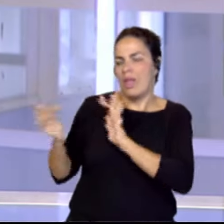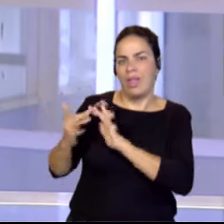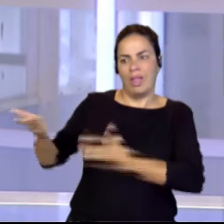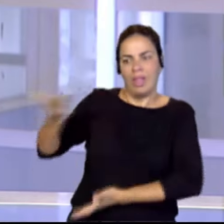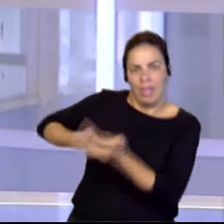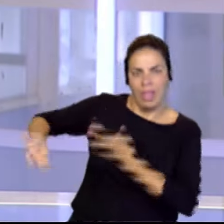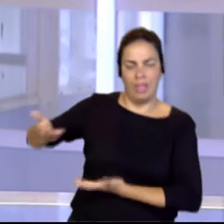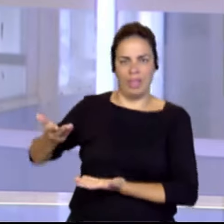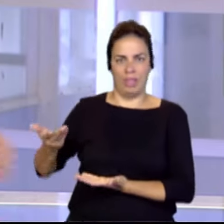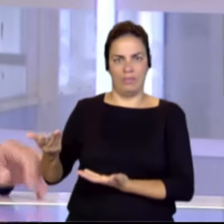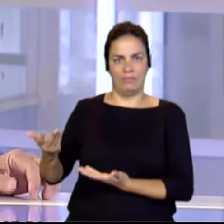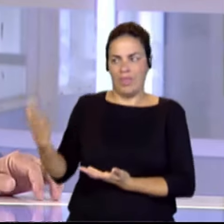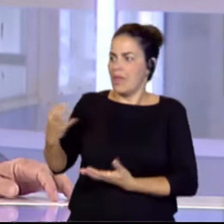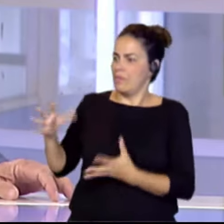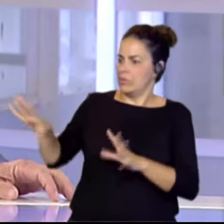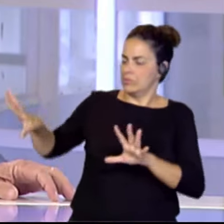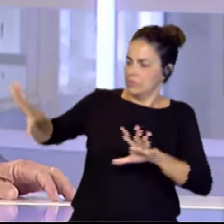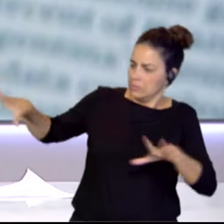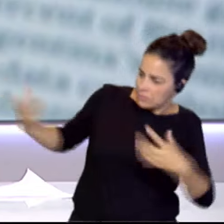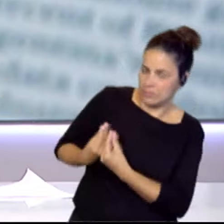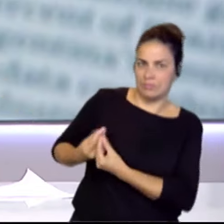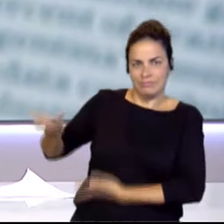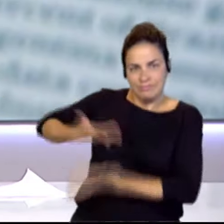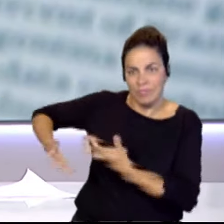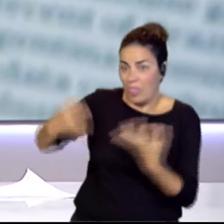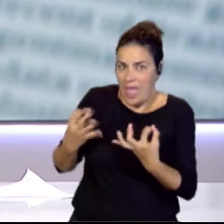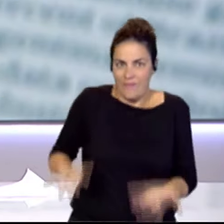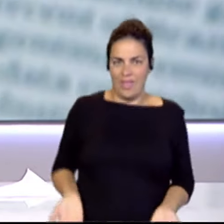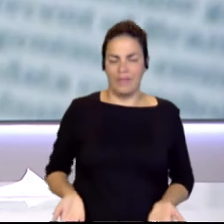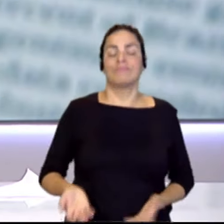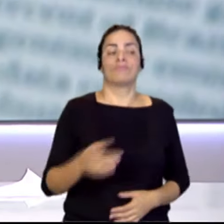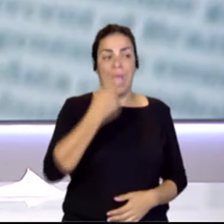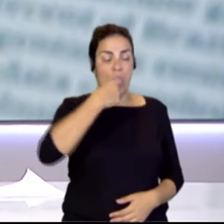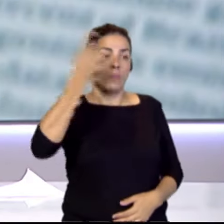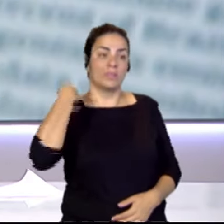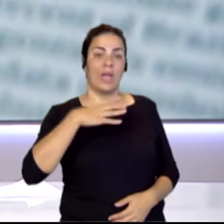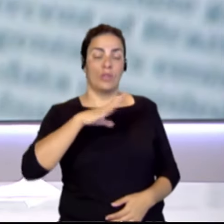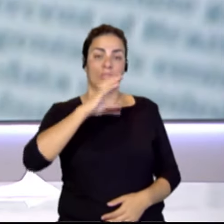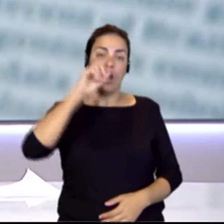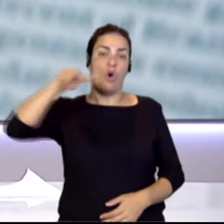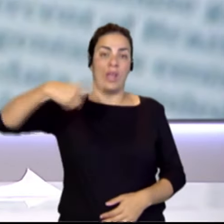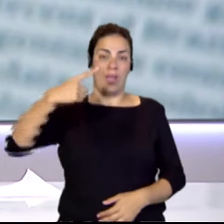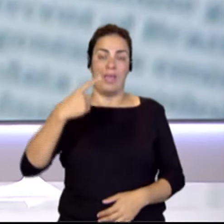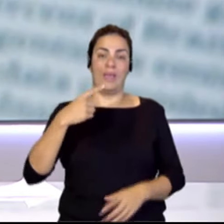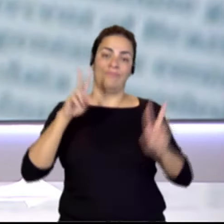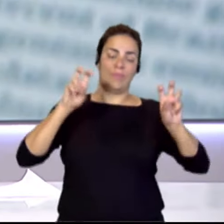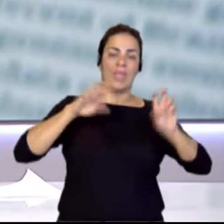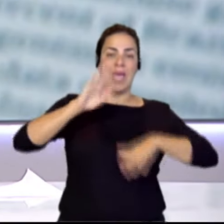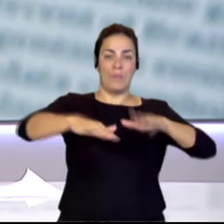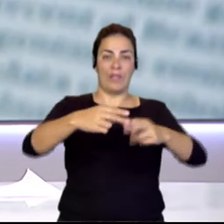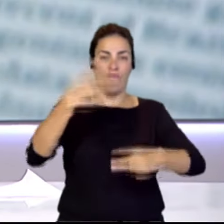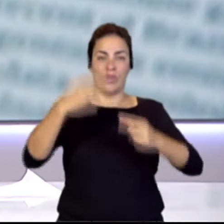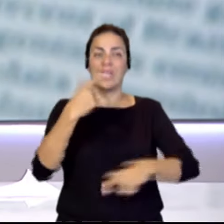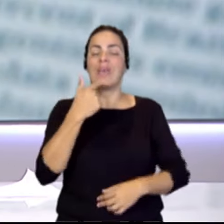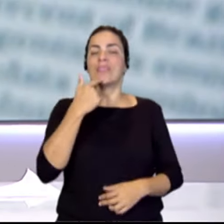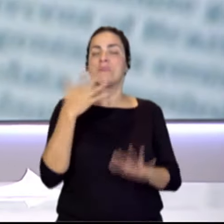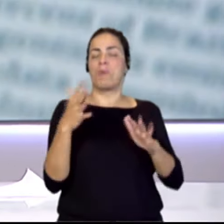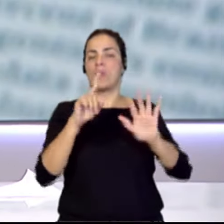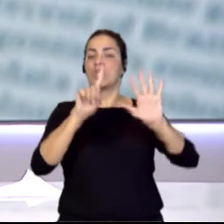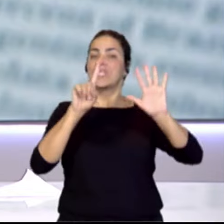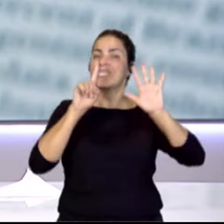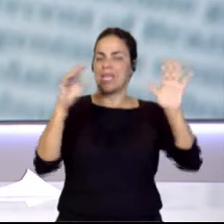Y esa convergencia porque no nos queda otra por cierto que el año pasado según datos de la ong caminando fronteras fueron en torno a 6,000 las personas